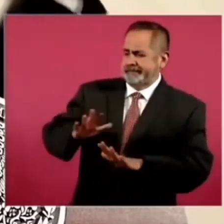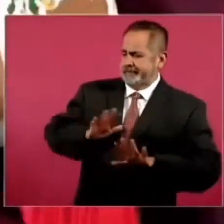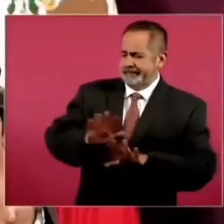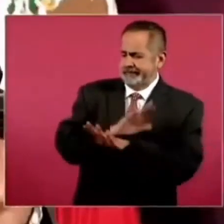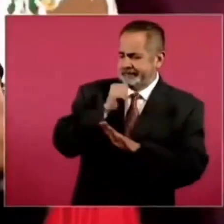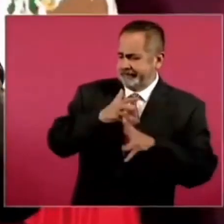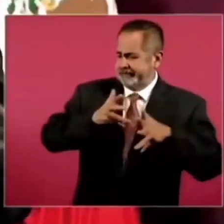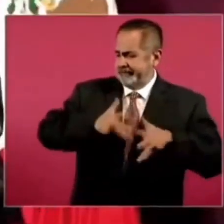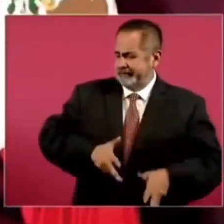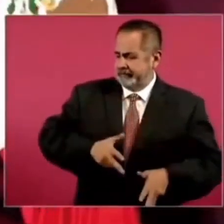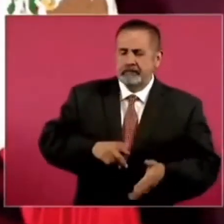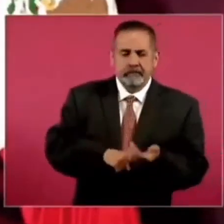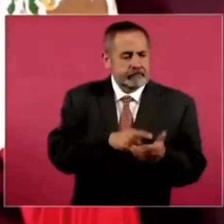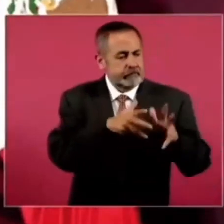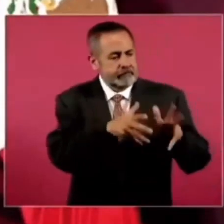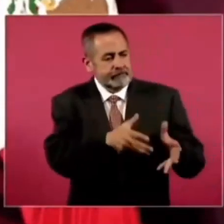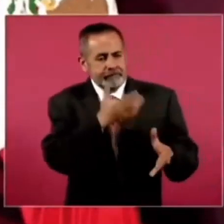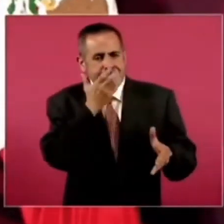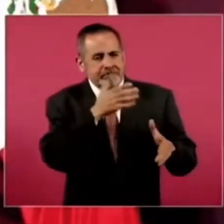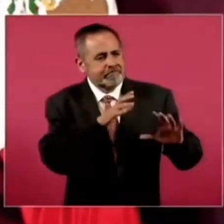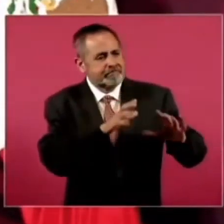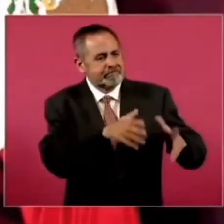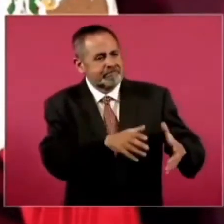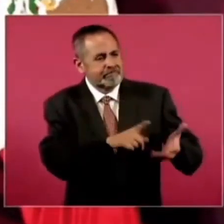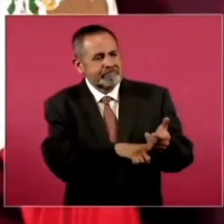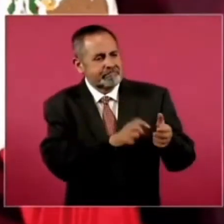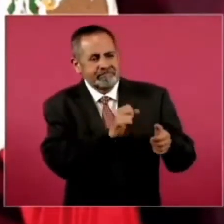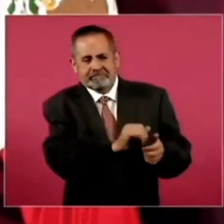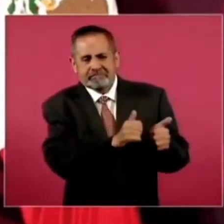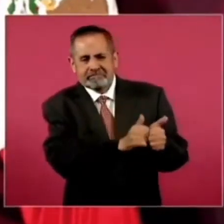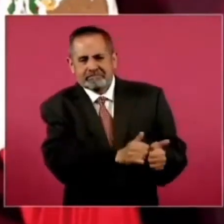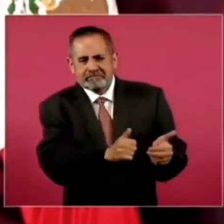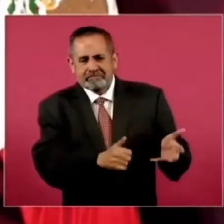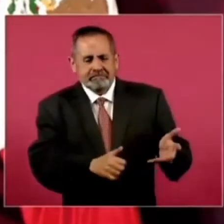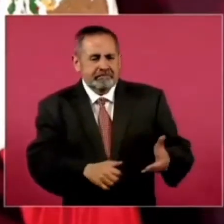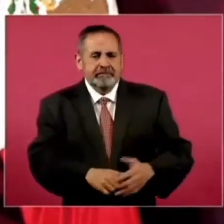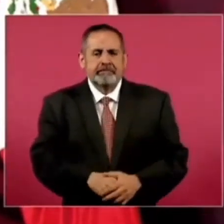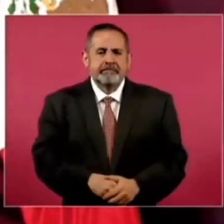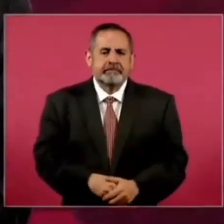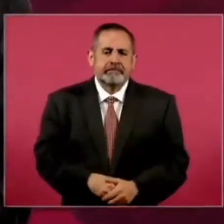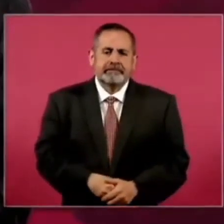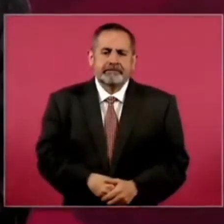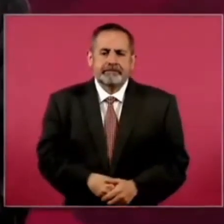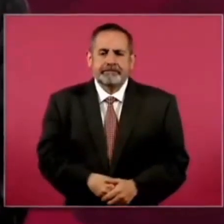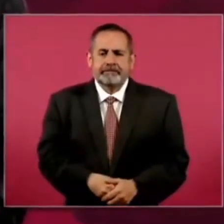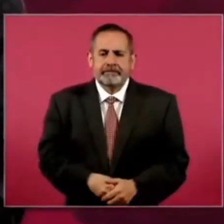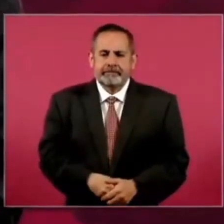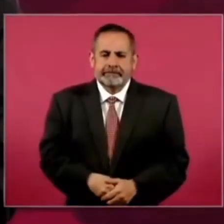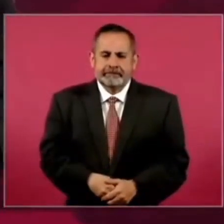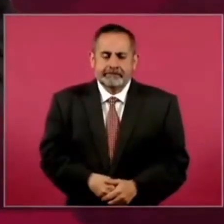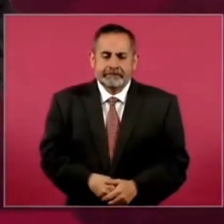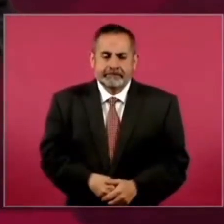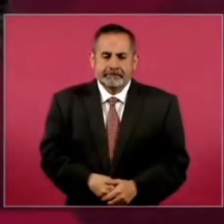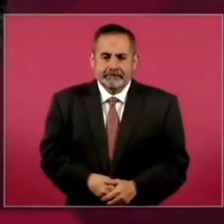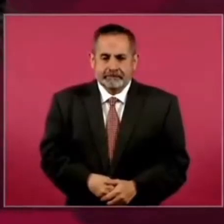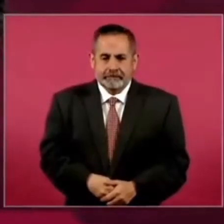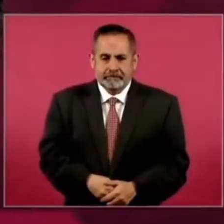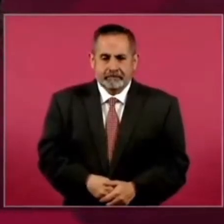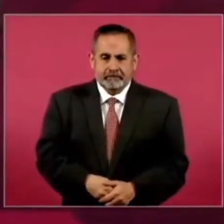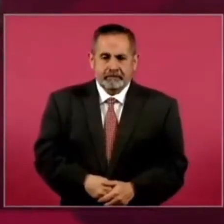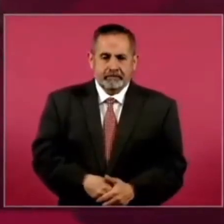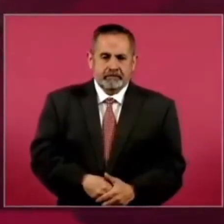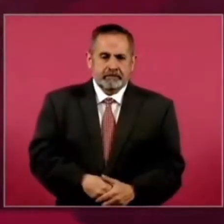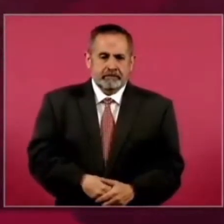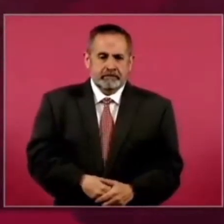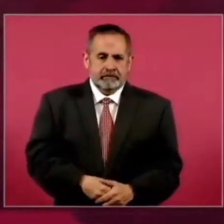Por eso son conservadores. Y